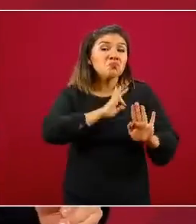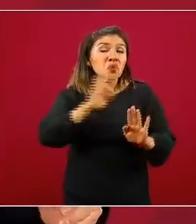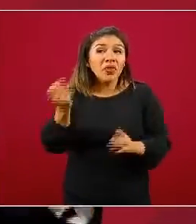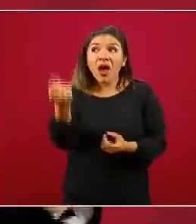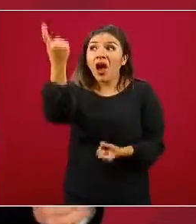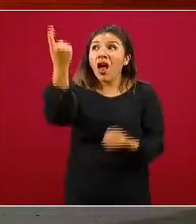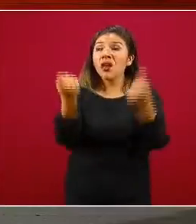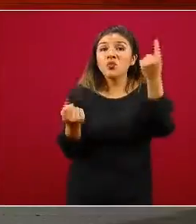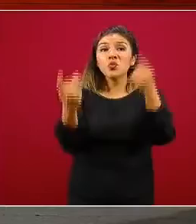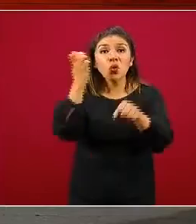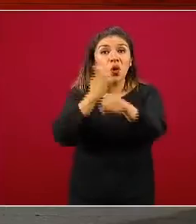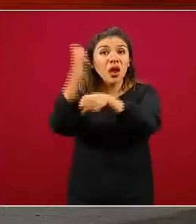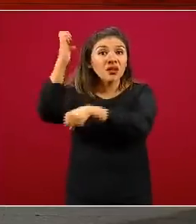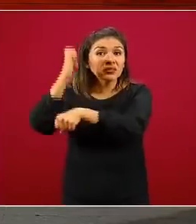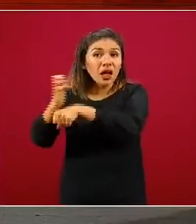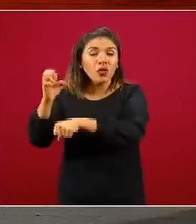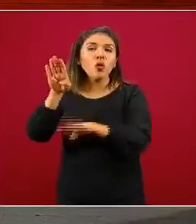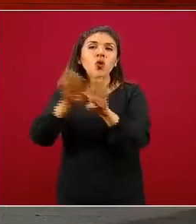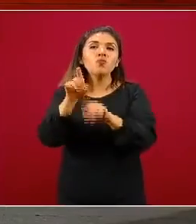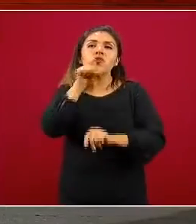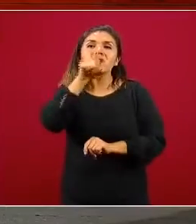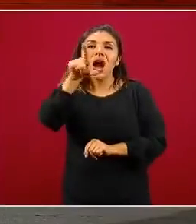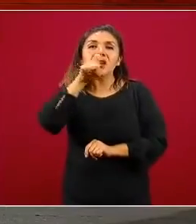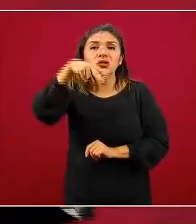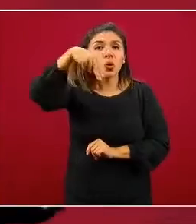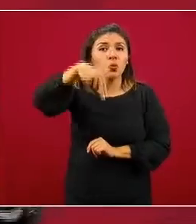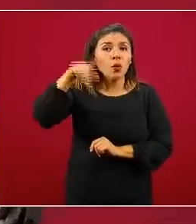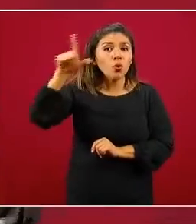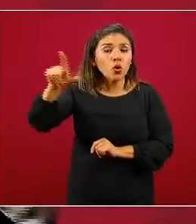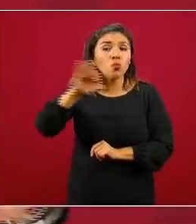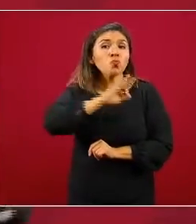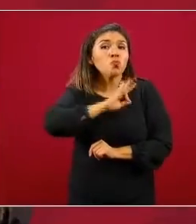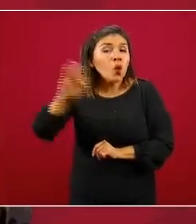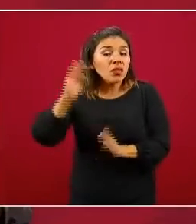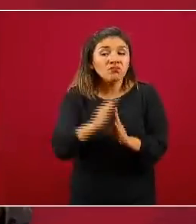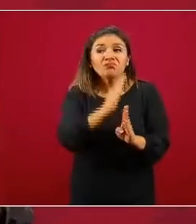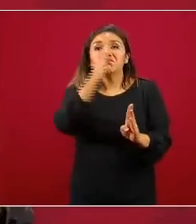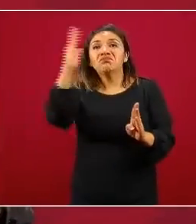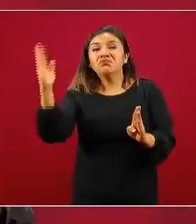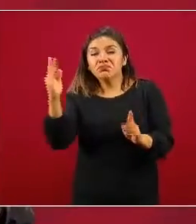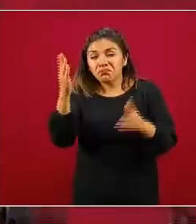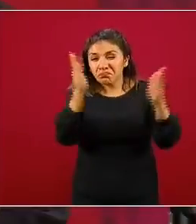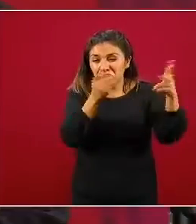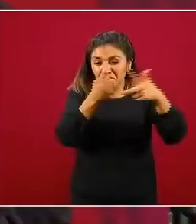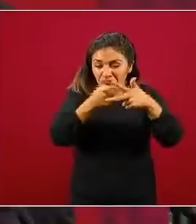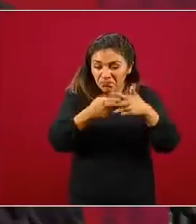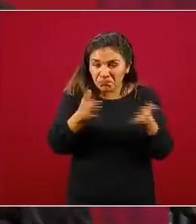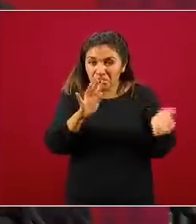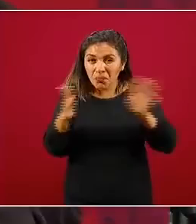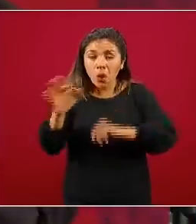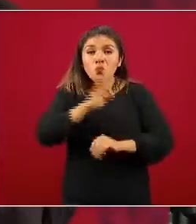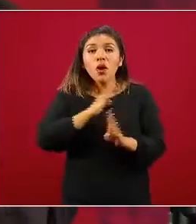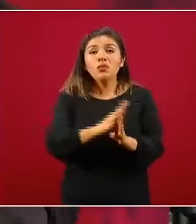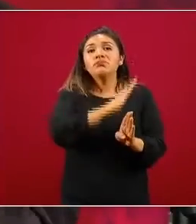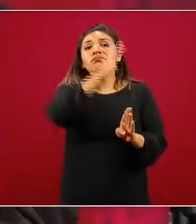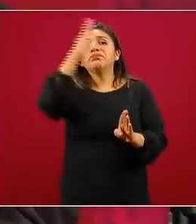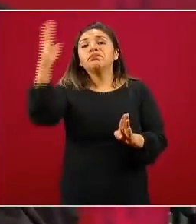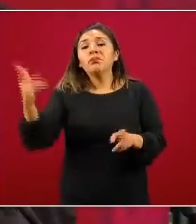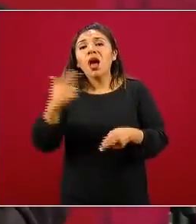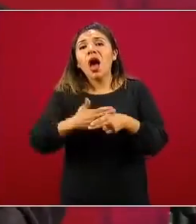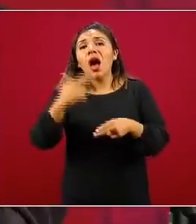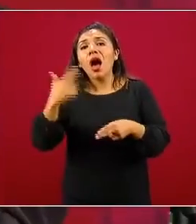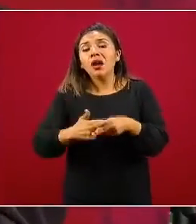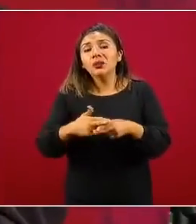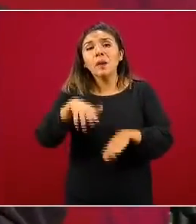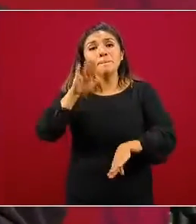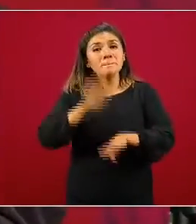algunos estados, concretamente Jalisco y Nuevo León, posiblemente, de acuerdo a las proyecciones matemáticas, podrían tener extensión